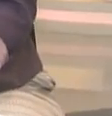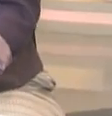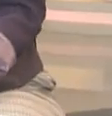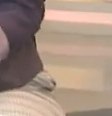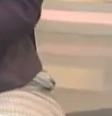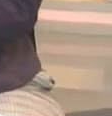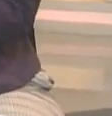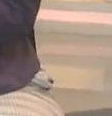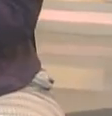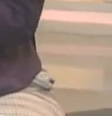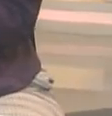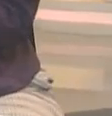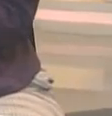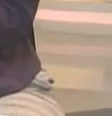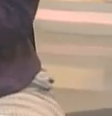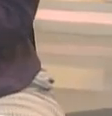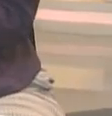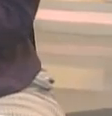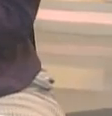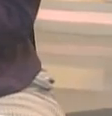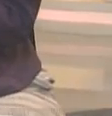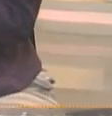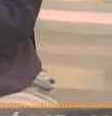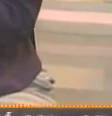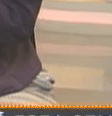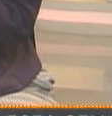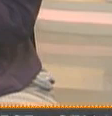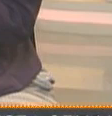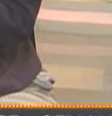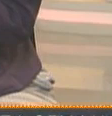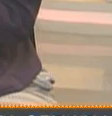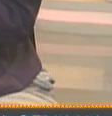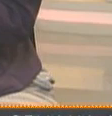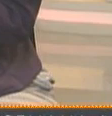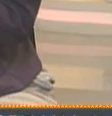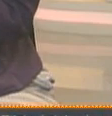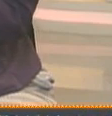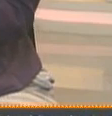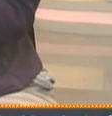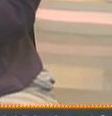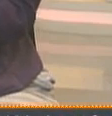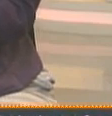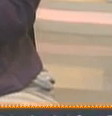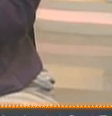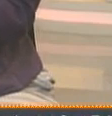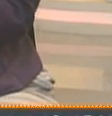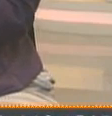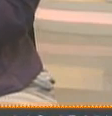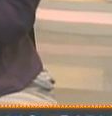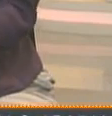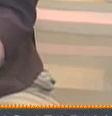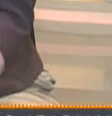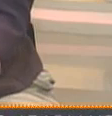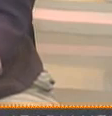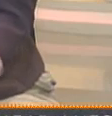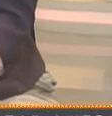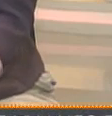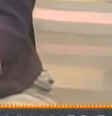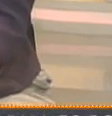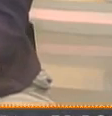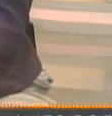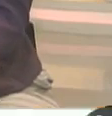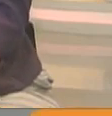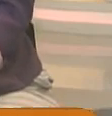5 de la tarde. Hasta ahora nos vamos al estado Aragua. Allí se realiza, pues, o se conmemora el 15º aniversario del Frente